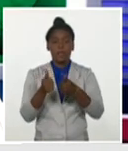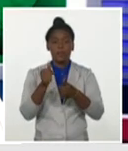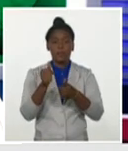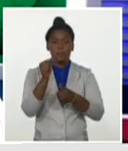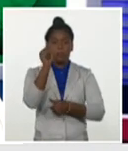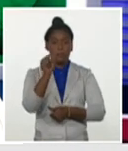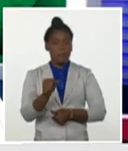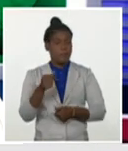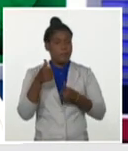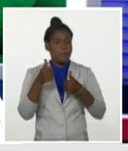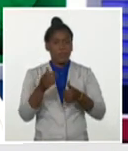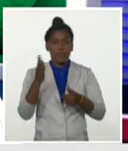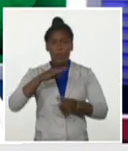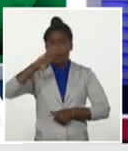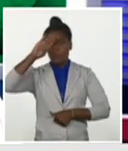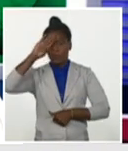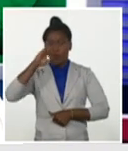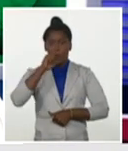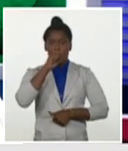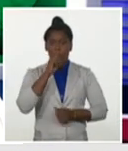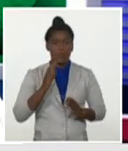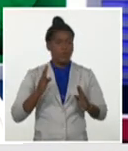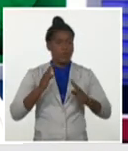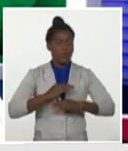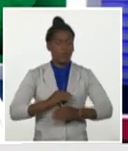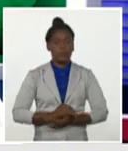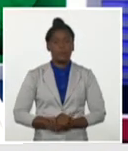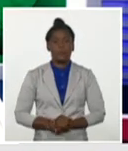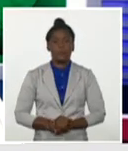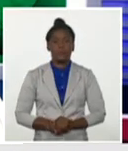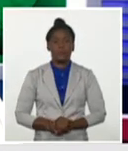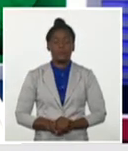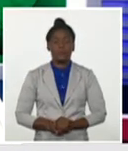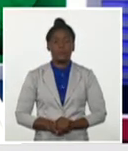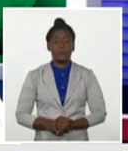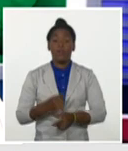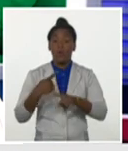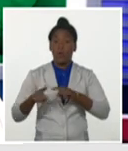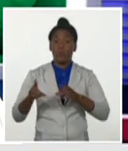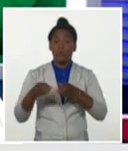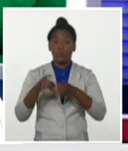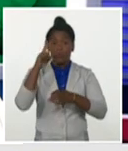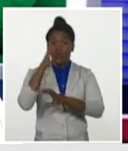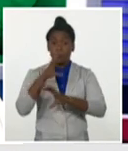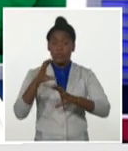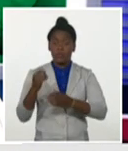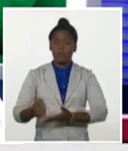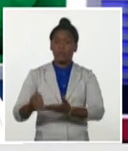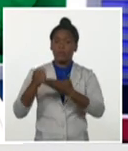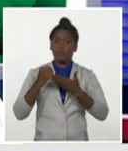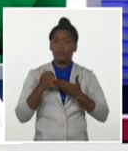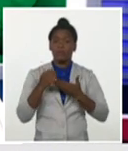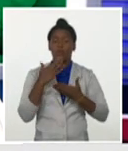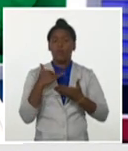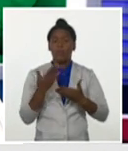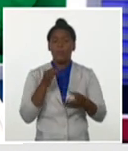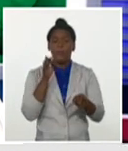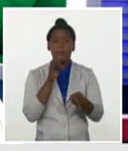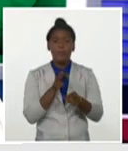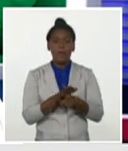nos ayudaron también a identificar los síntomas que predominaban al inicio de la